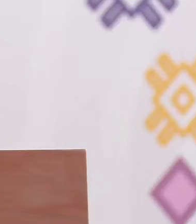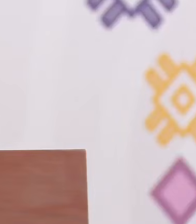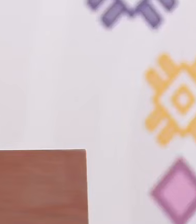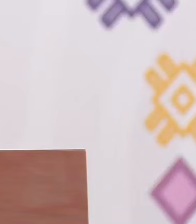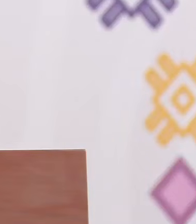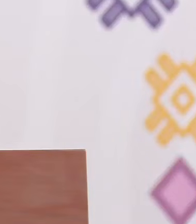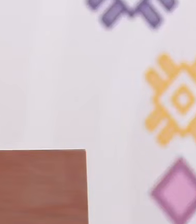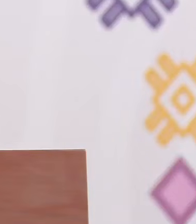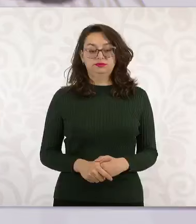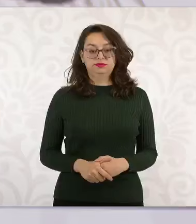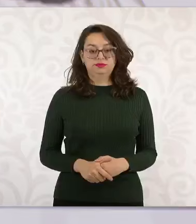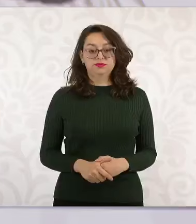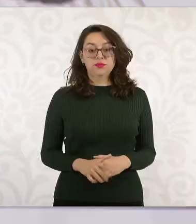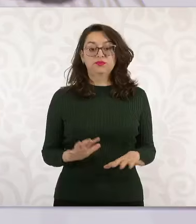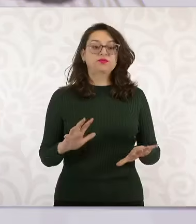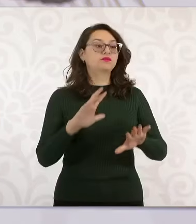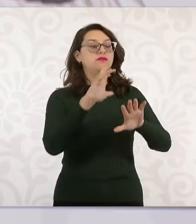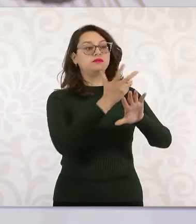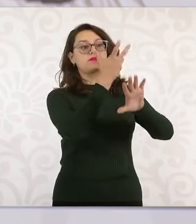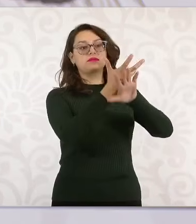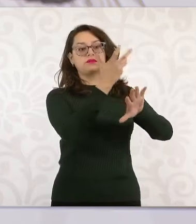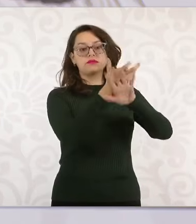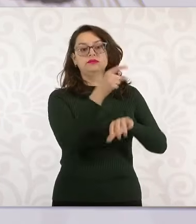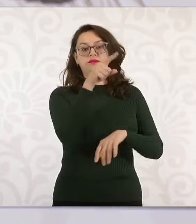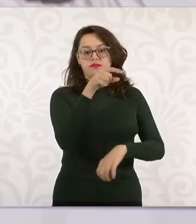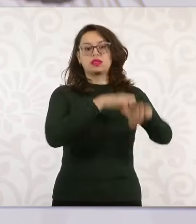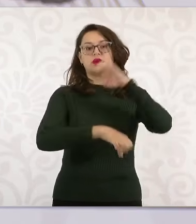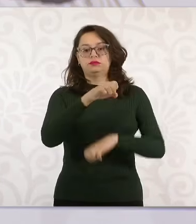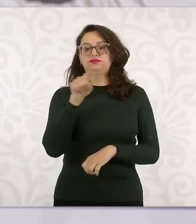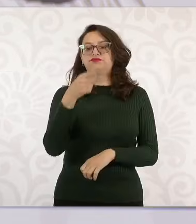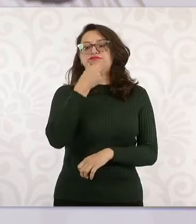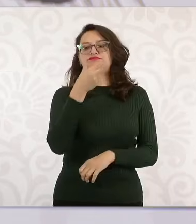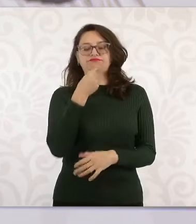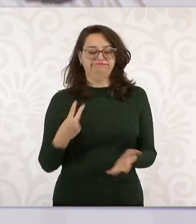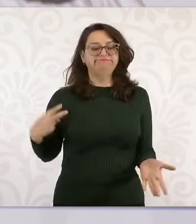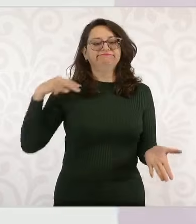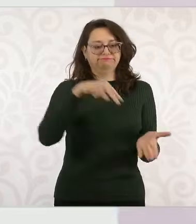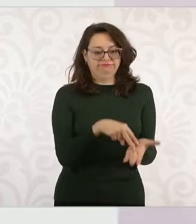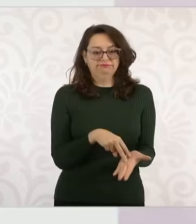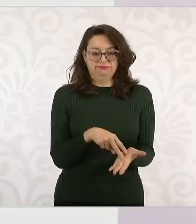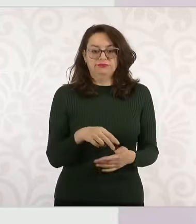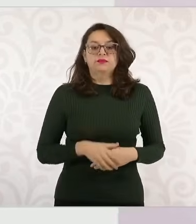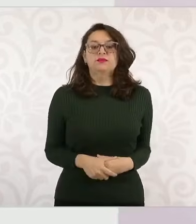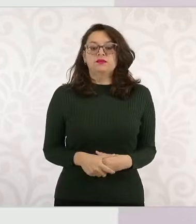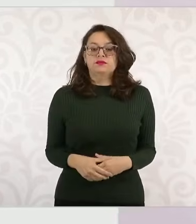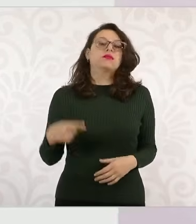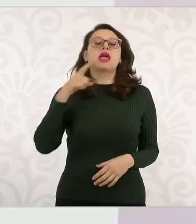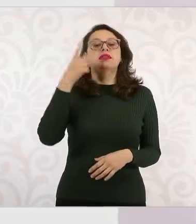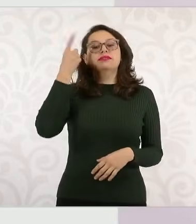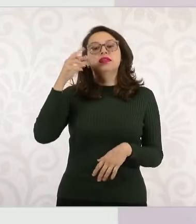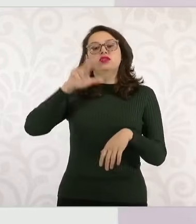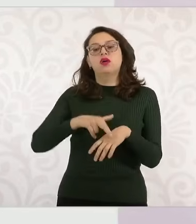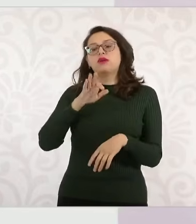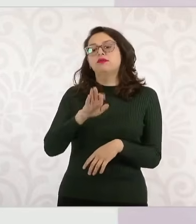embajada. Cuando llega el director del FBI a los Estados Unidos, dice que esta persona